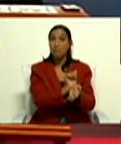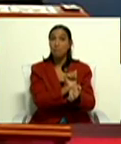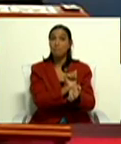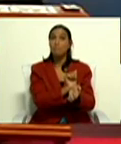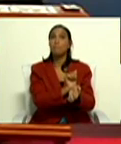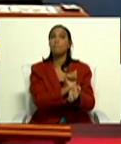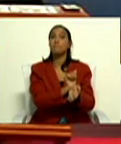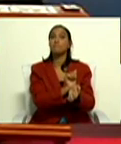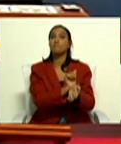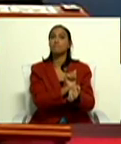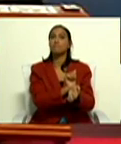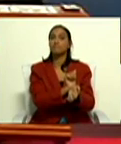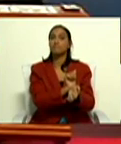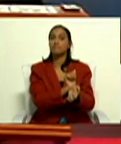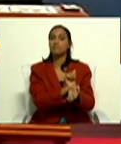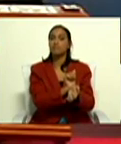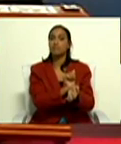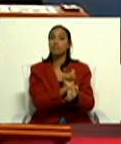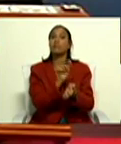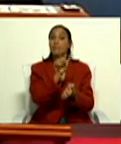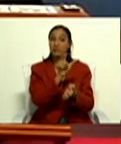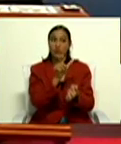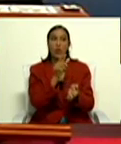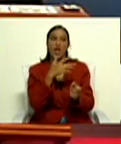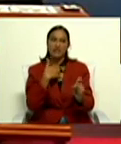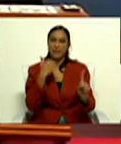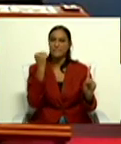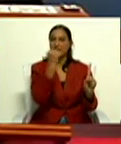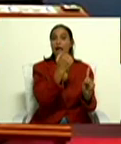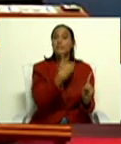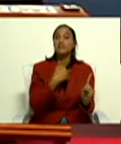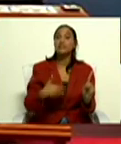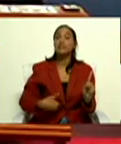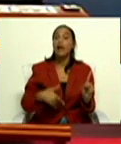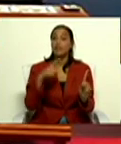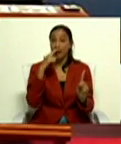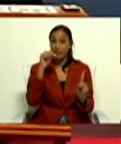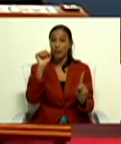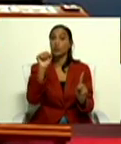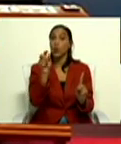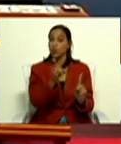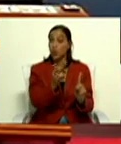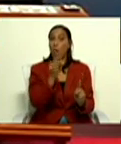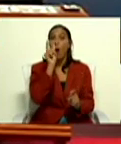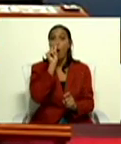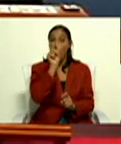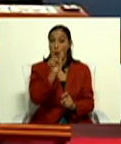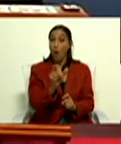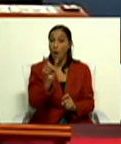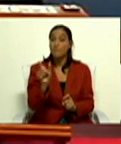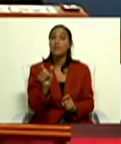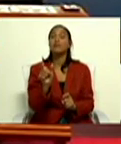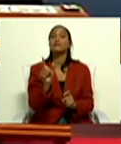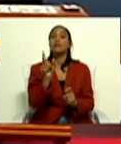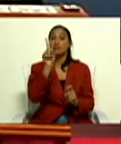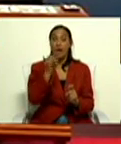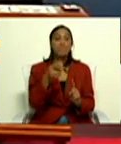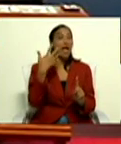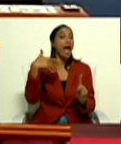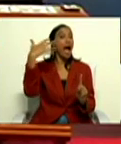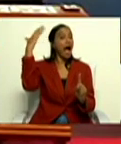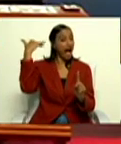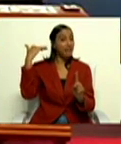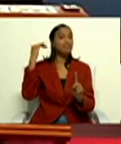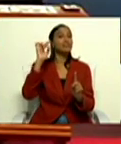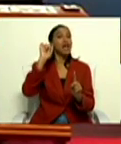amenazar con la vida al presidente de la República, Nicolás Maduro, o los que también en su momento lo hicieron contra el presidente Chávez,